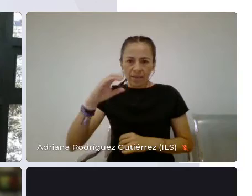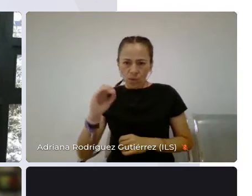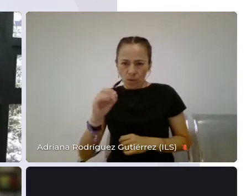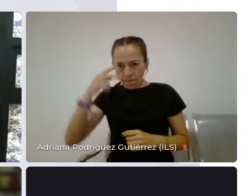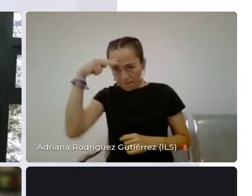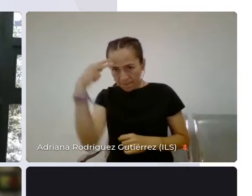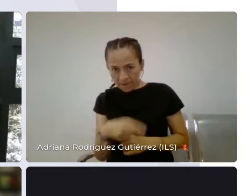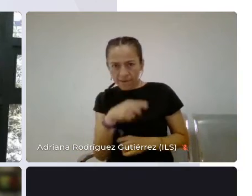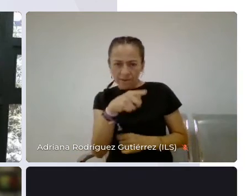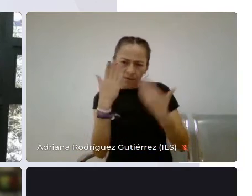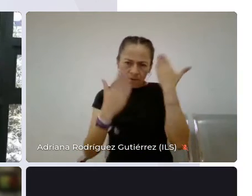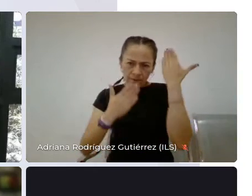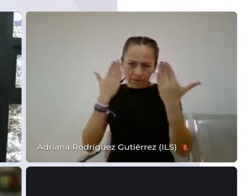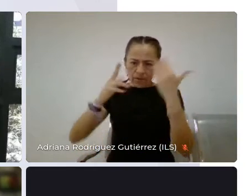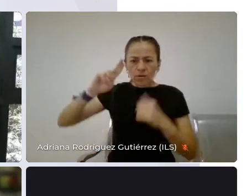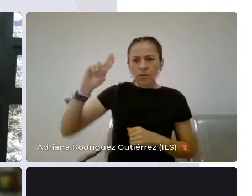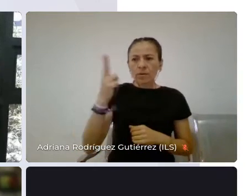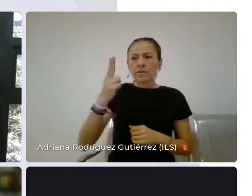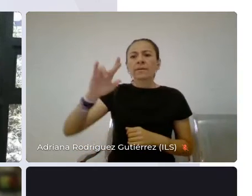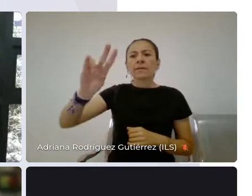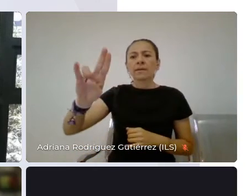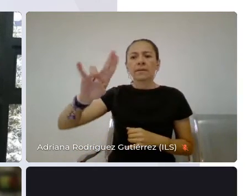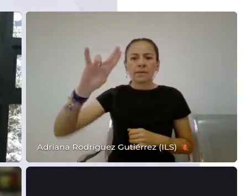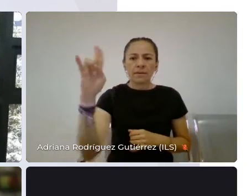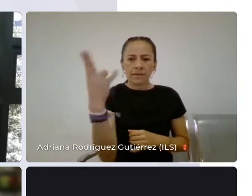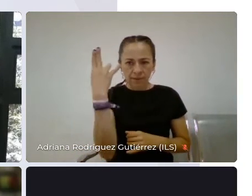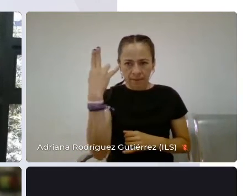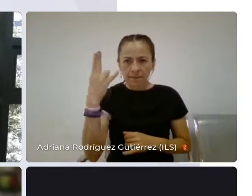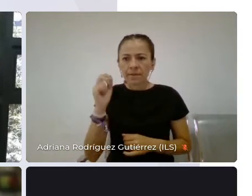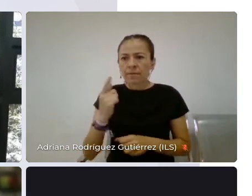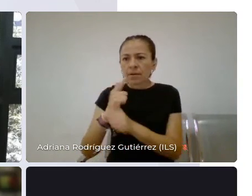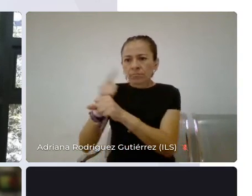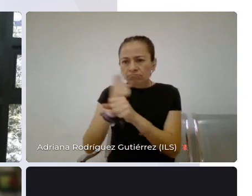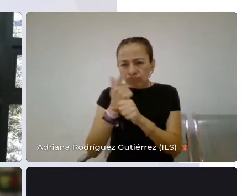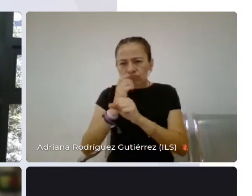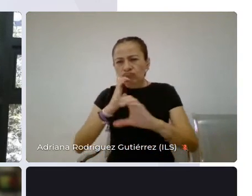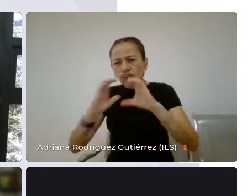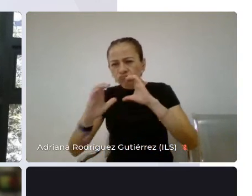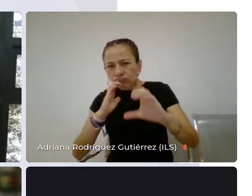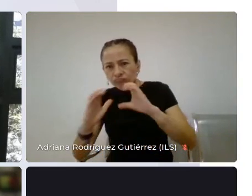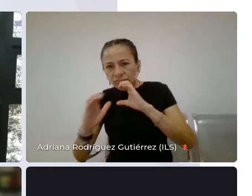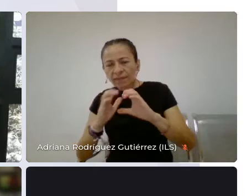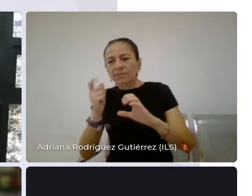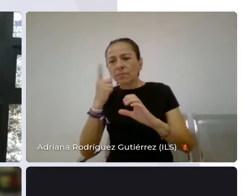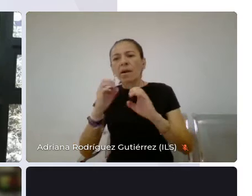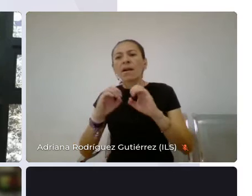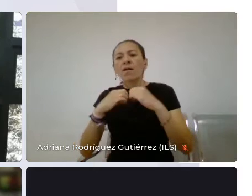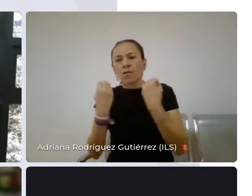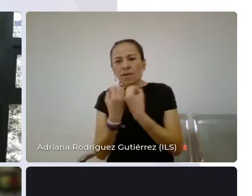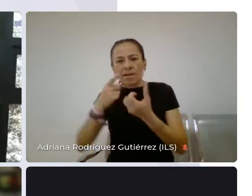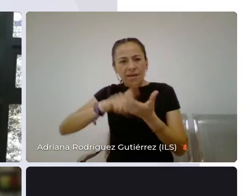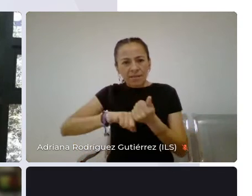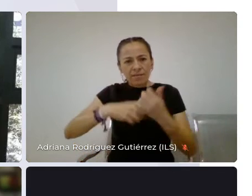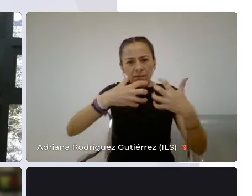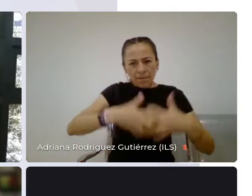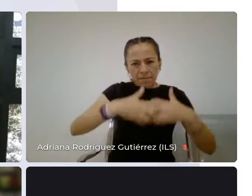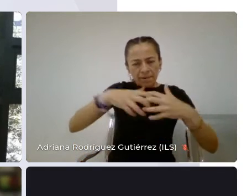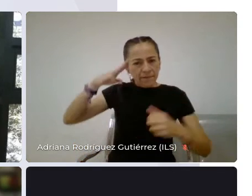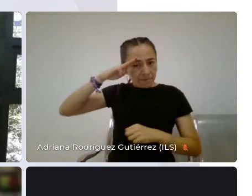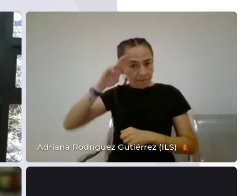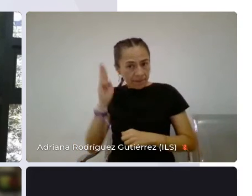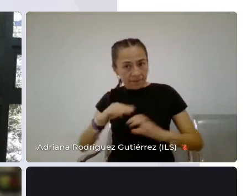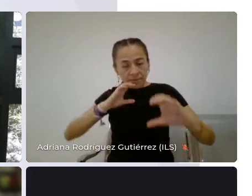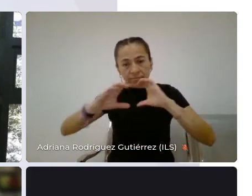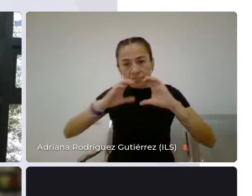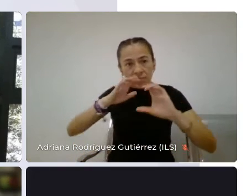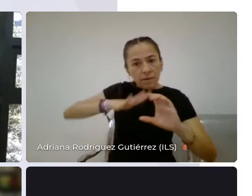egresado de la Universidad Iberoamericana de la licenciatura en Comunicación Organizacional y tiene una maestría en Comunicación Corporativa